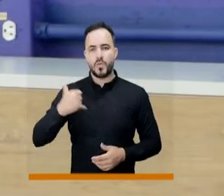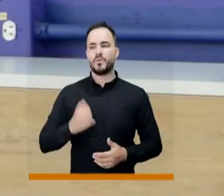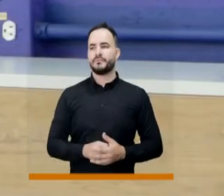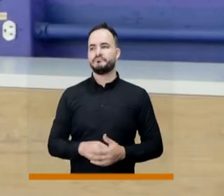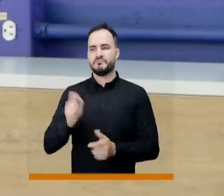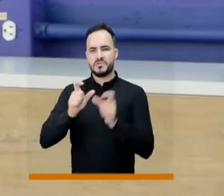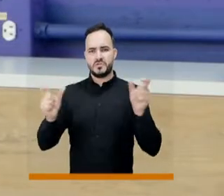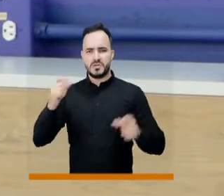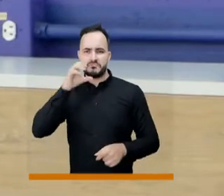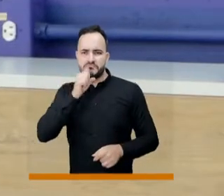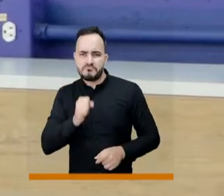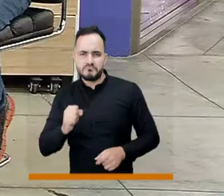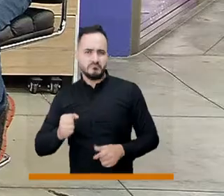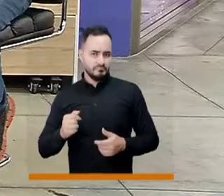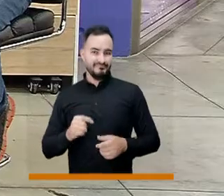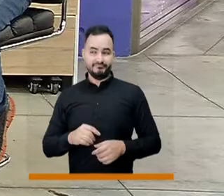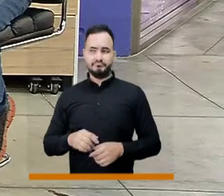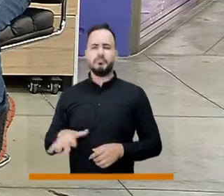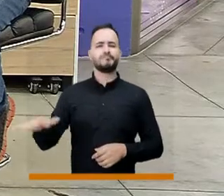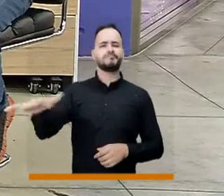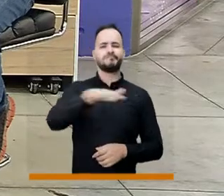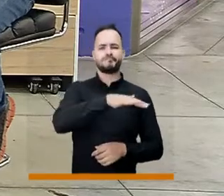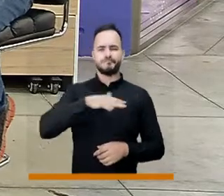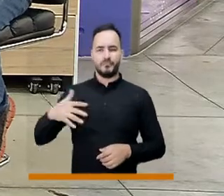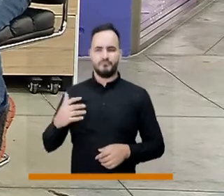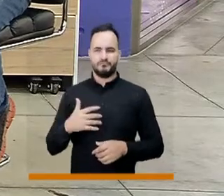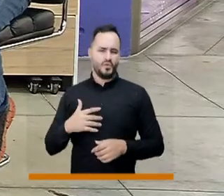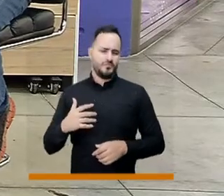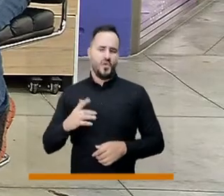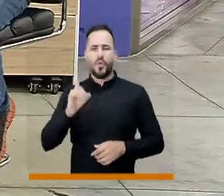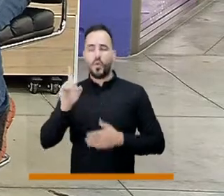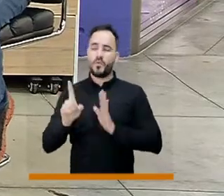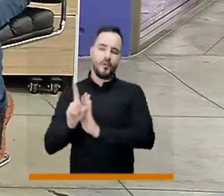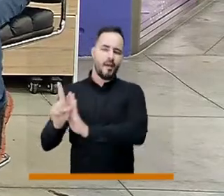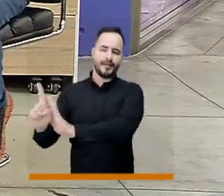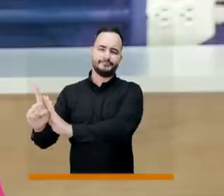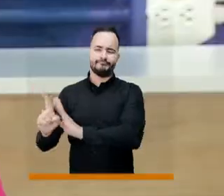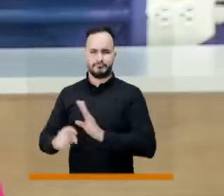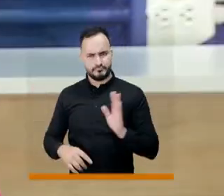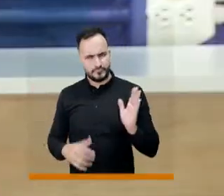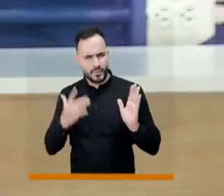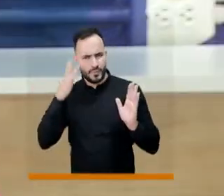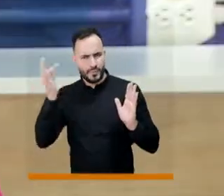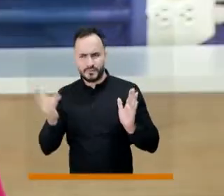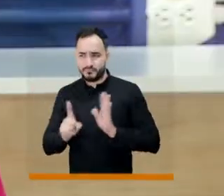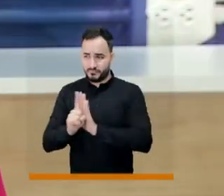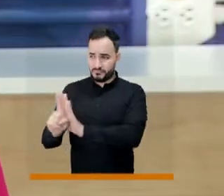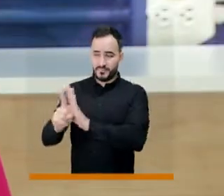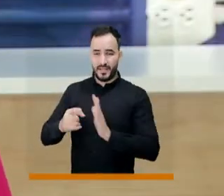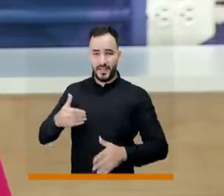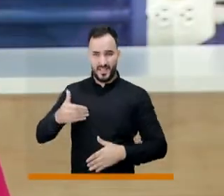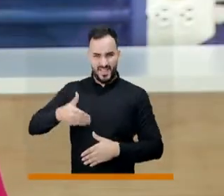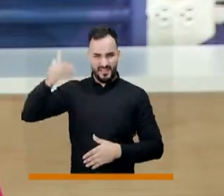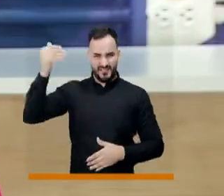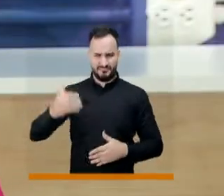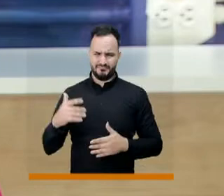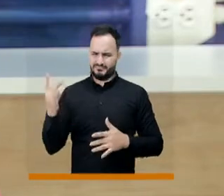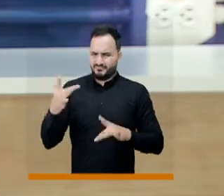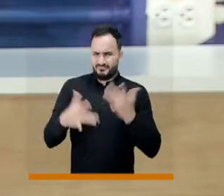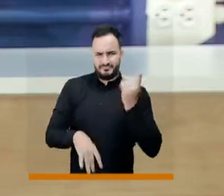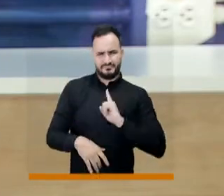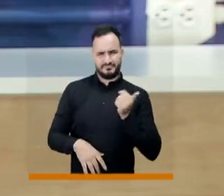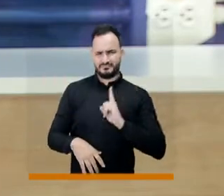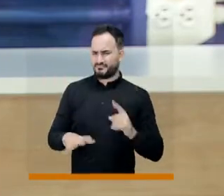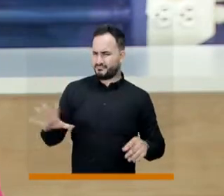yo creo que los jóvenes, los adultos mayores, aquí no hay que hacer exclusión de